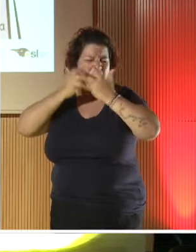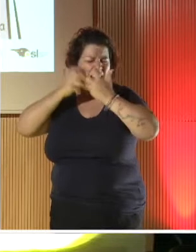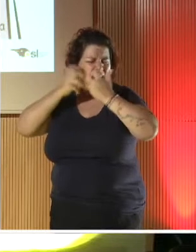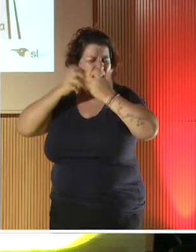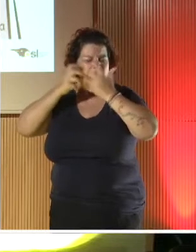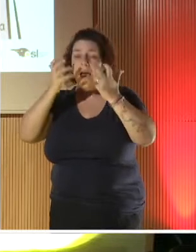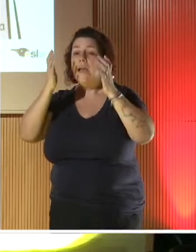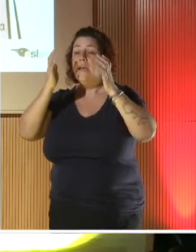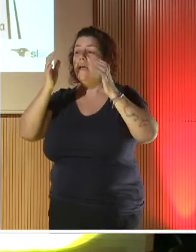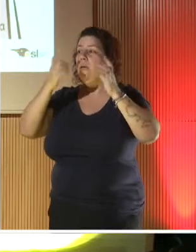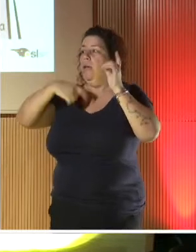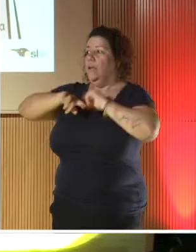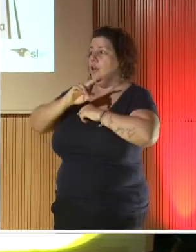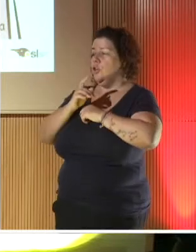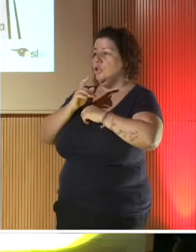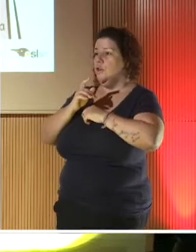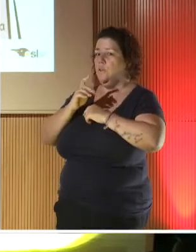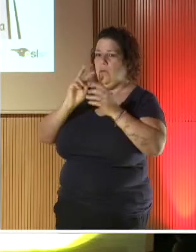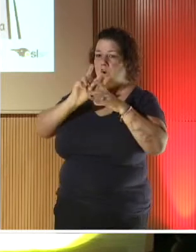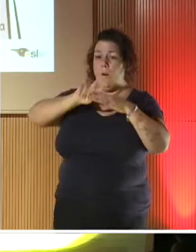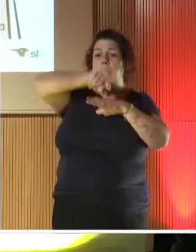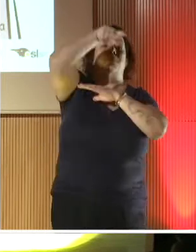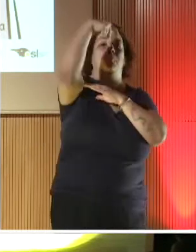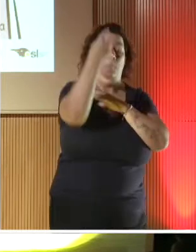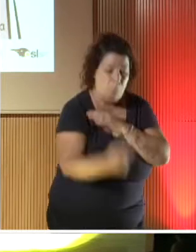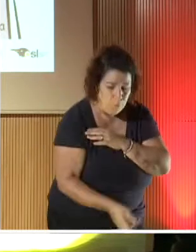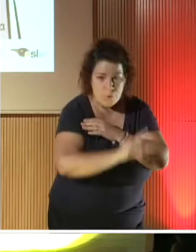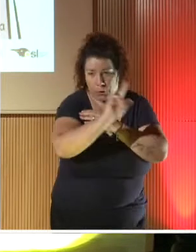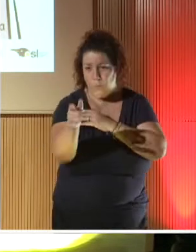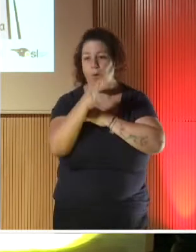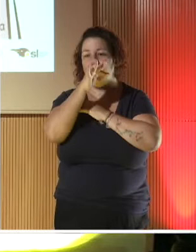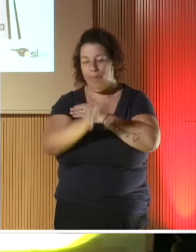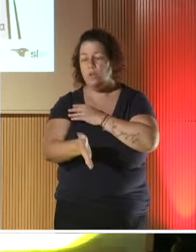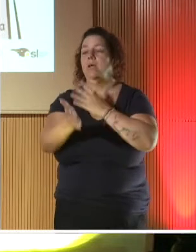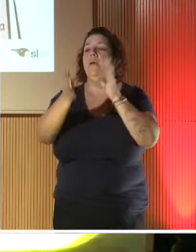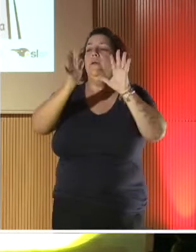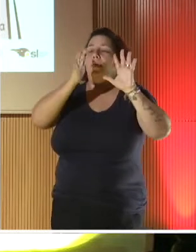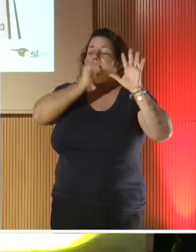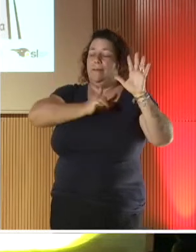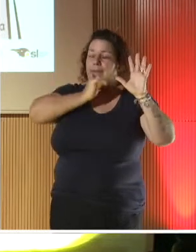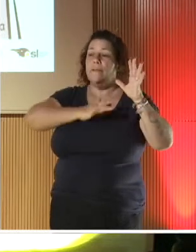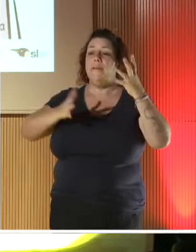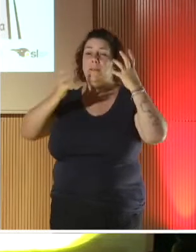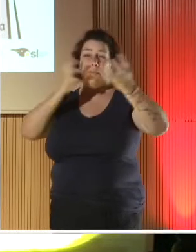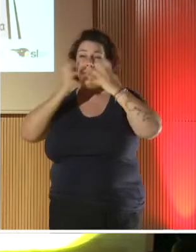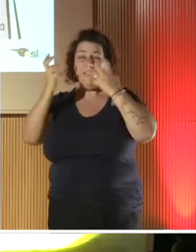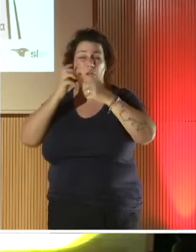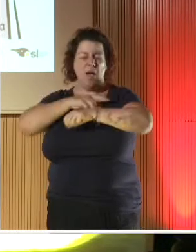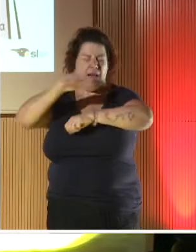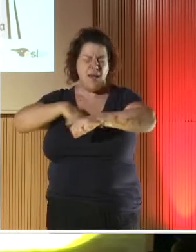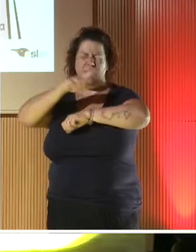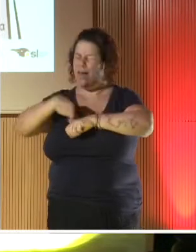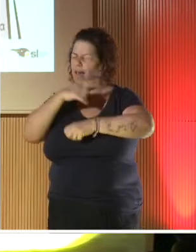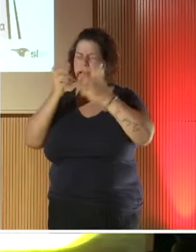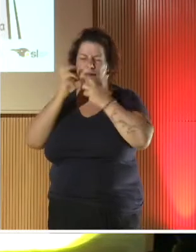chillaba. Y nosotros no nos tiramos por el balcón en ningún momento, lo prometo, sino que durante todos esos chillidos, que fue muchísimo rato,